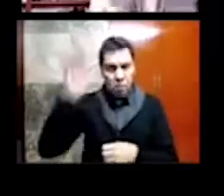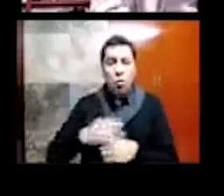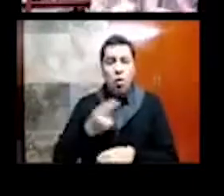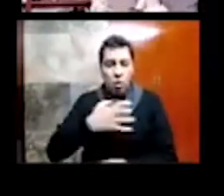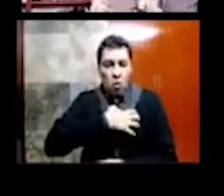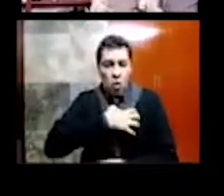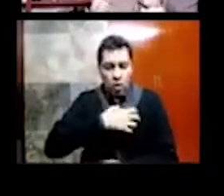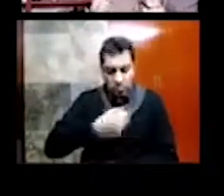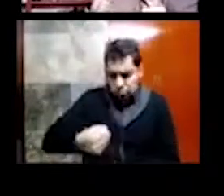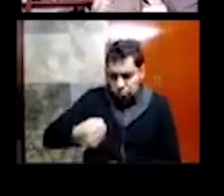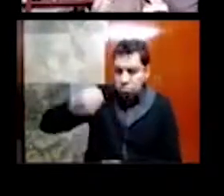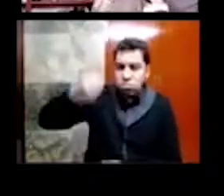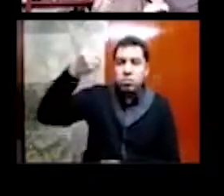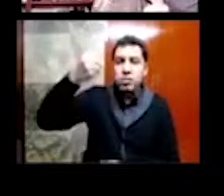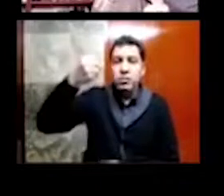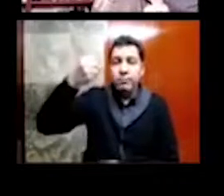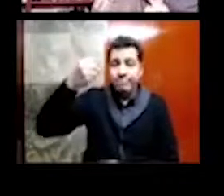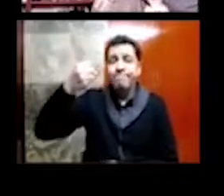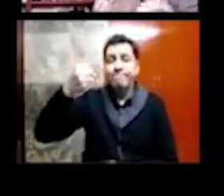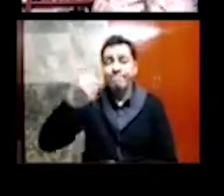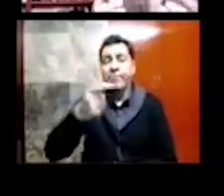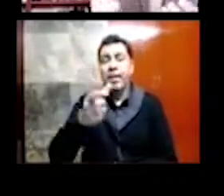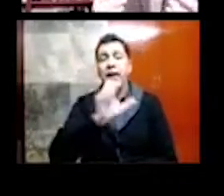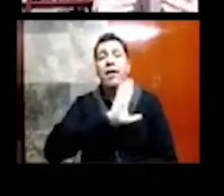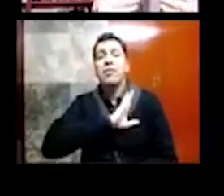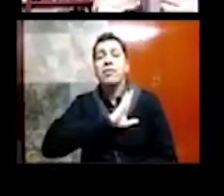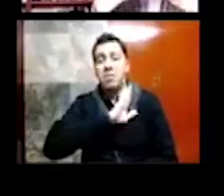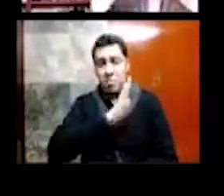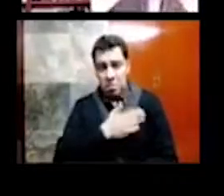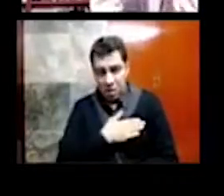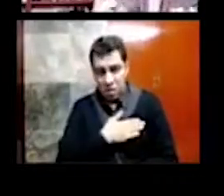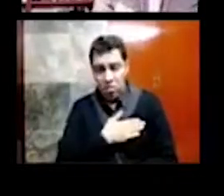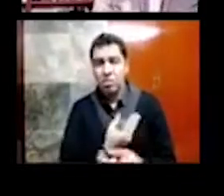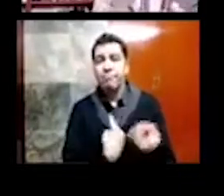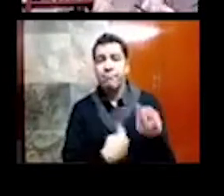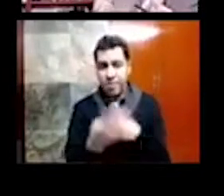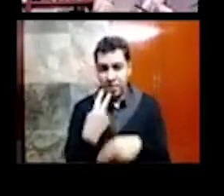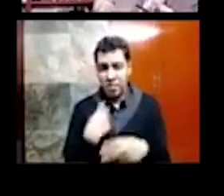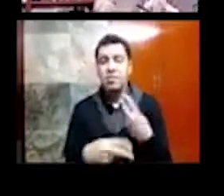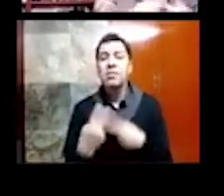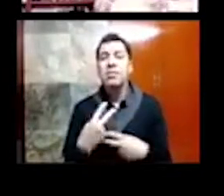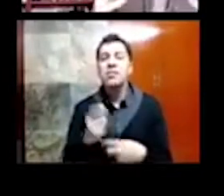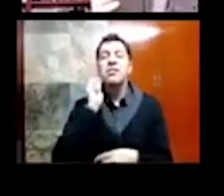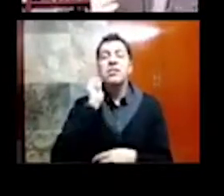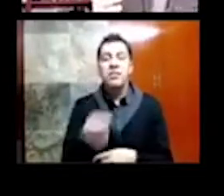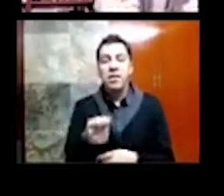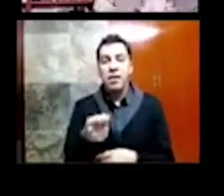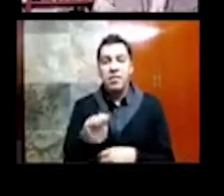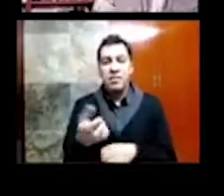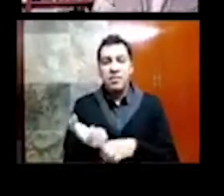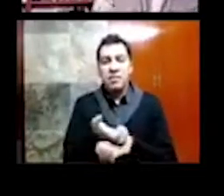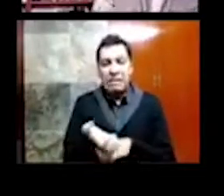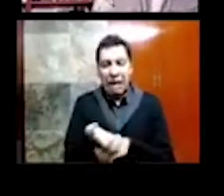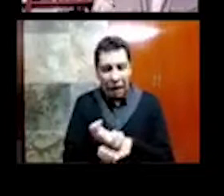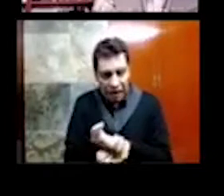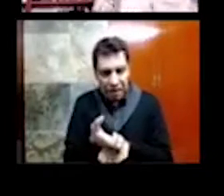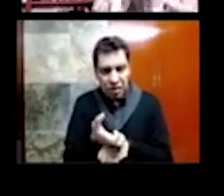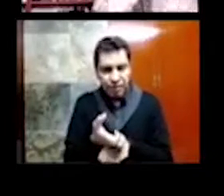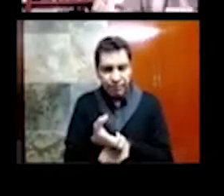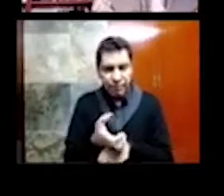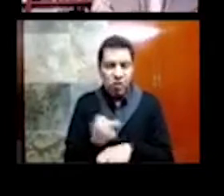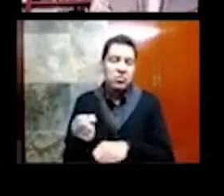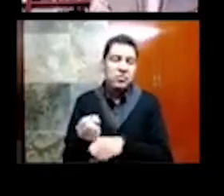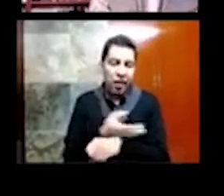Ese fue el costo de la conquista, la sangre de los demás, y que encontraron en la presencia europea la